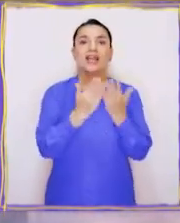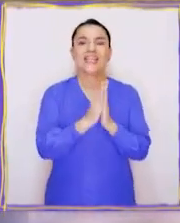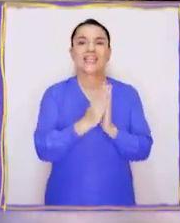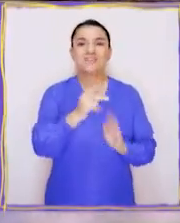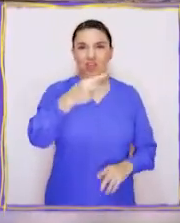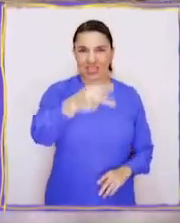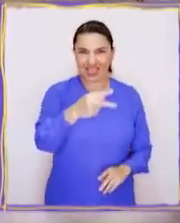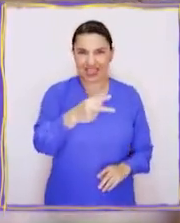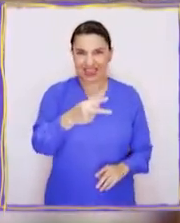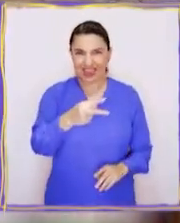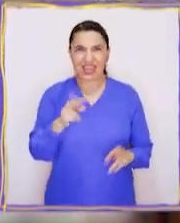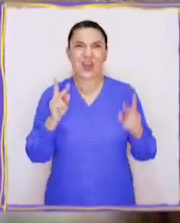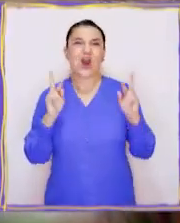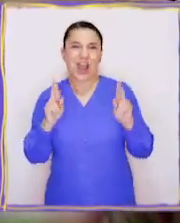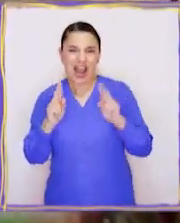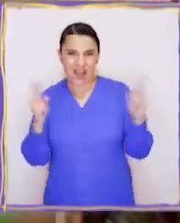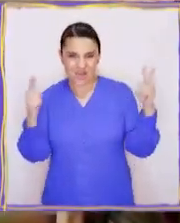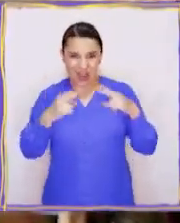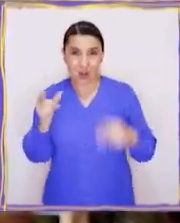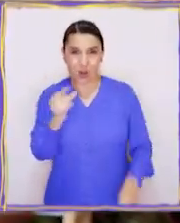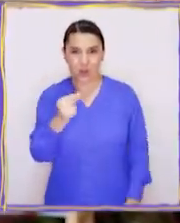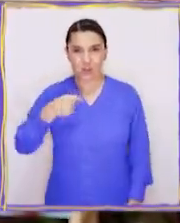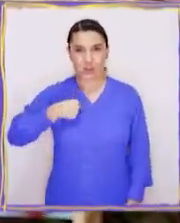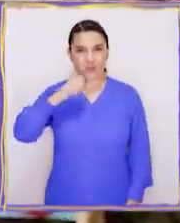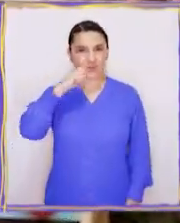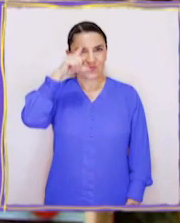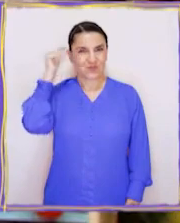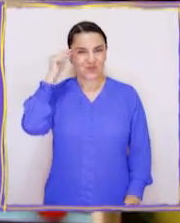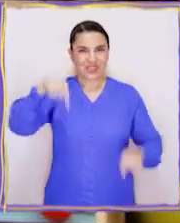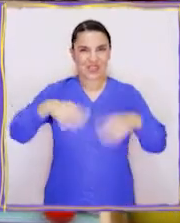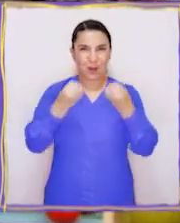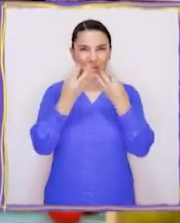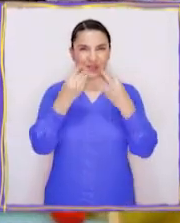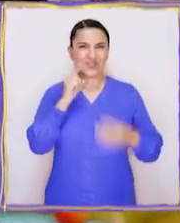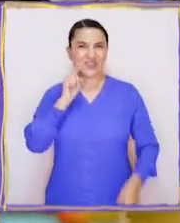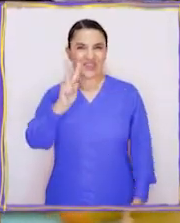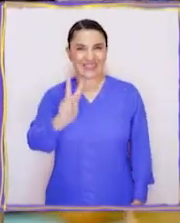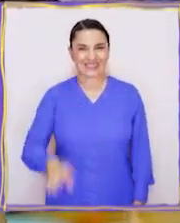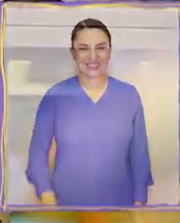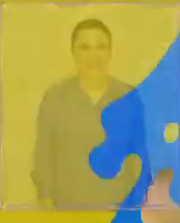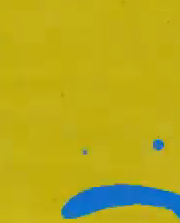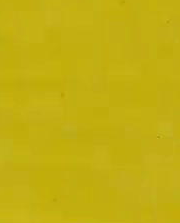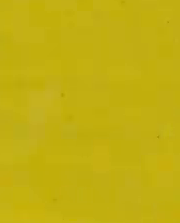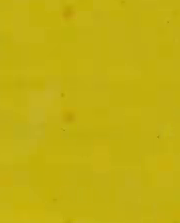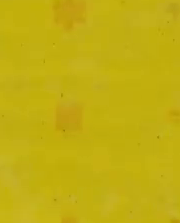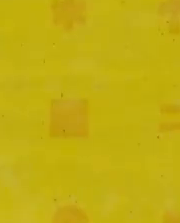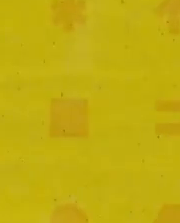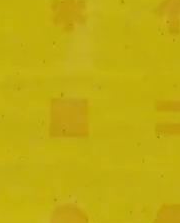Espero verlos muy, muy pronto. Soy Carolina y esto es Aprendo TV.